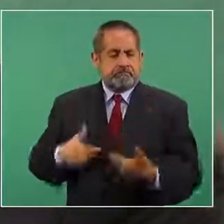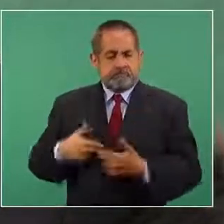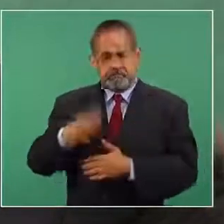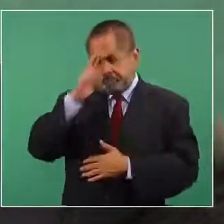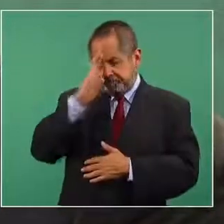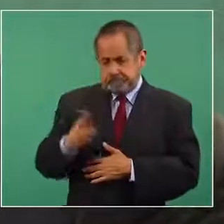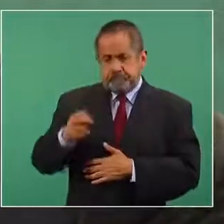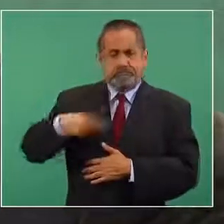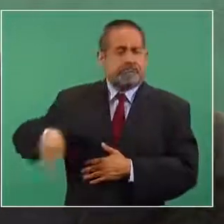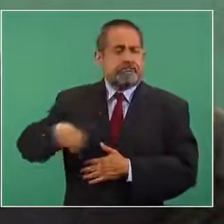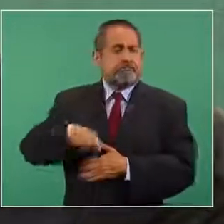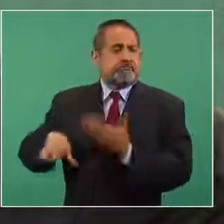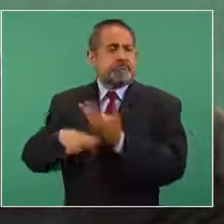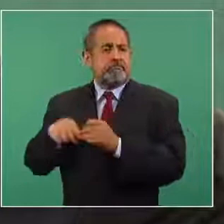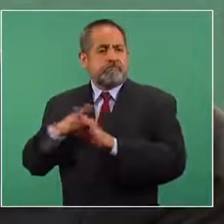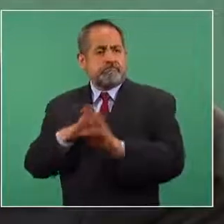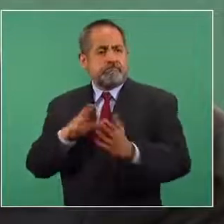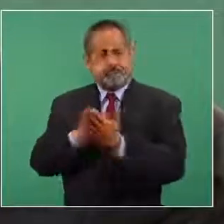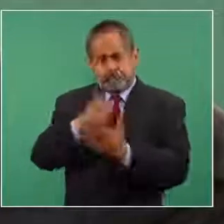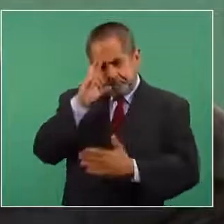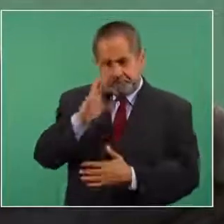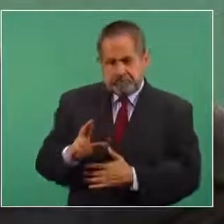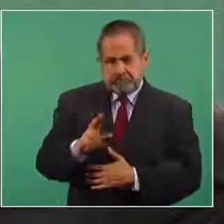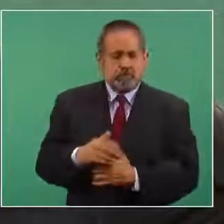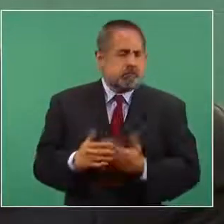migrantes. Entonces fue